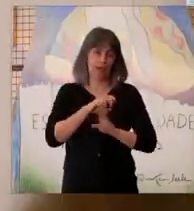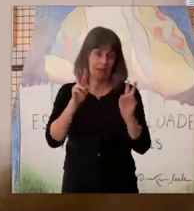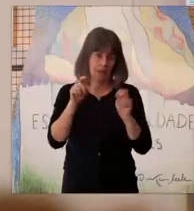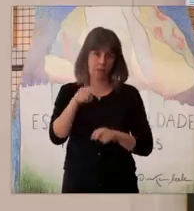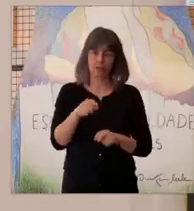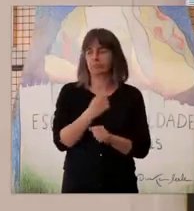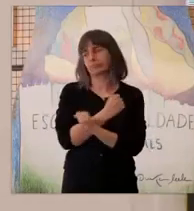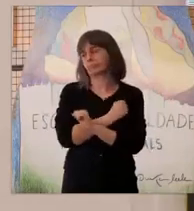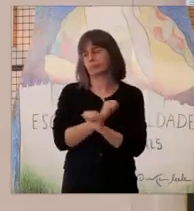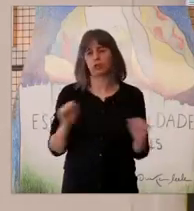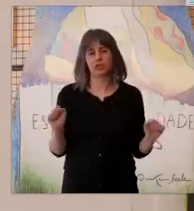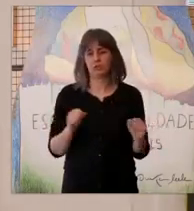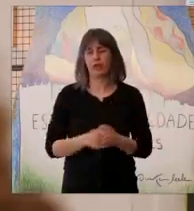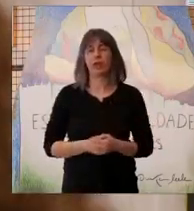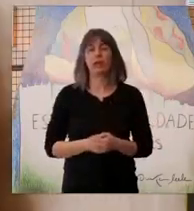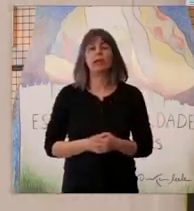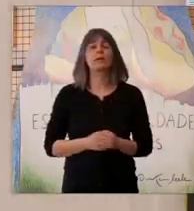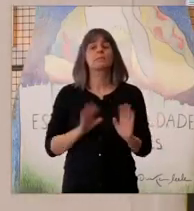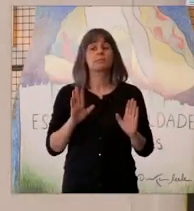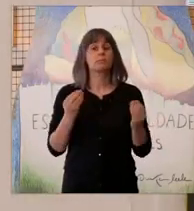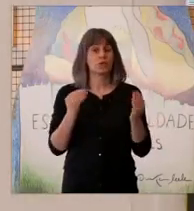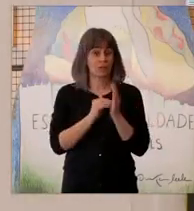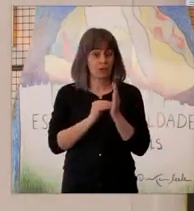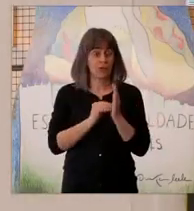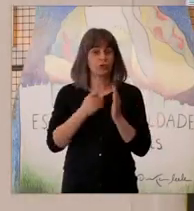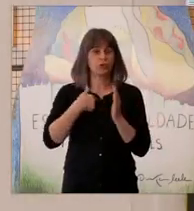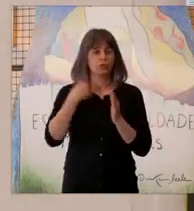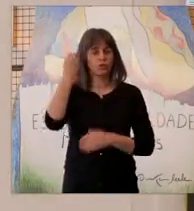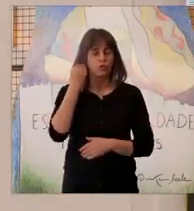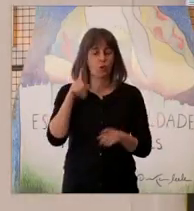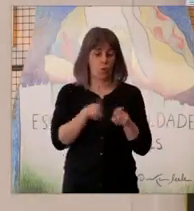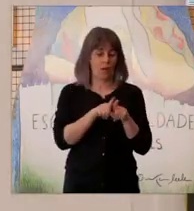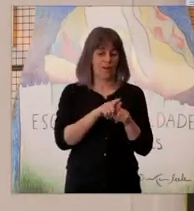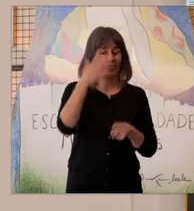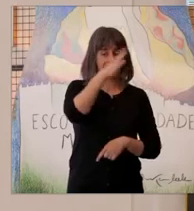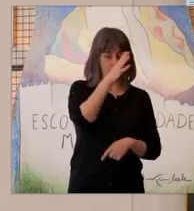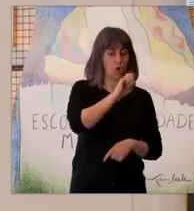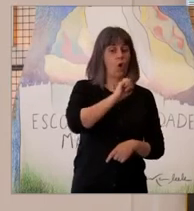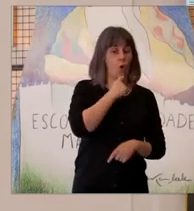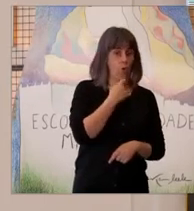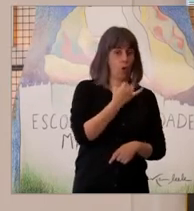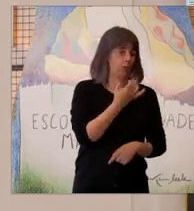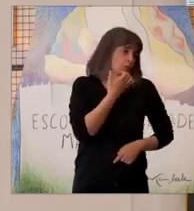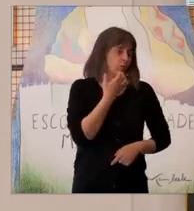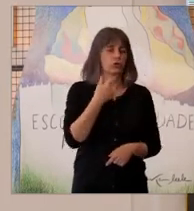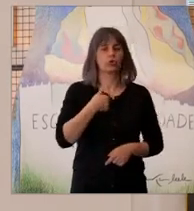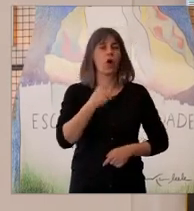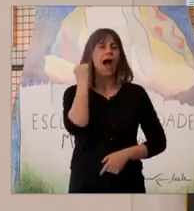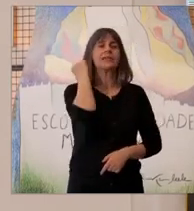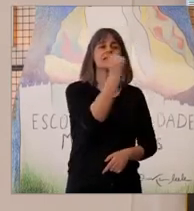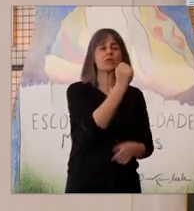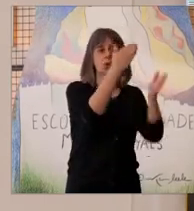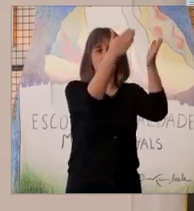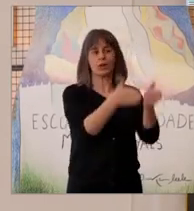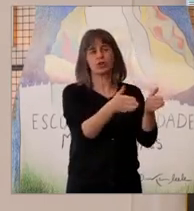imposible pero yo pienso muchas veces que es igual que existen los delitos de odio tu asesinas a alguien por ser de